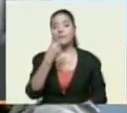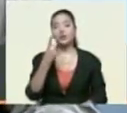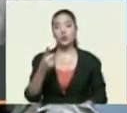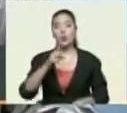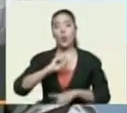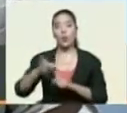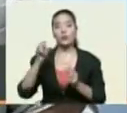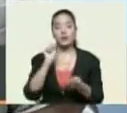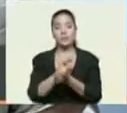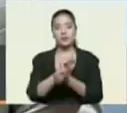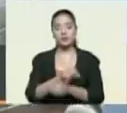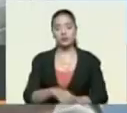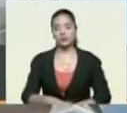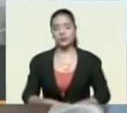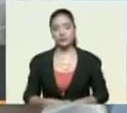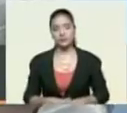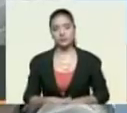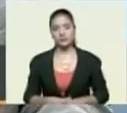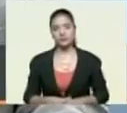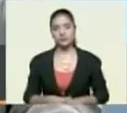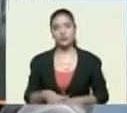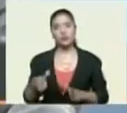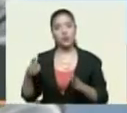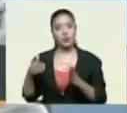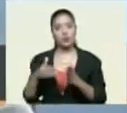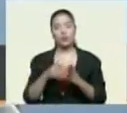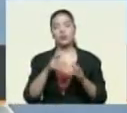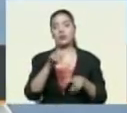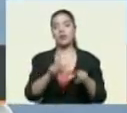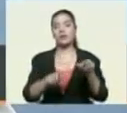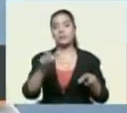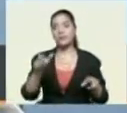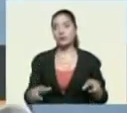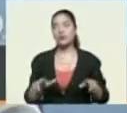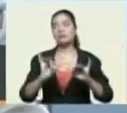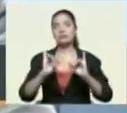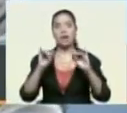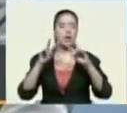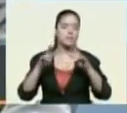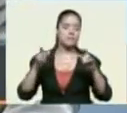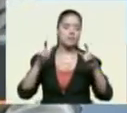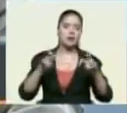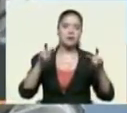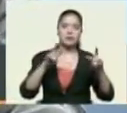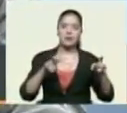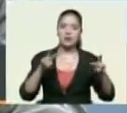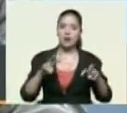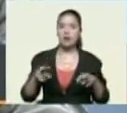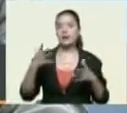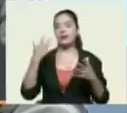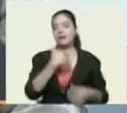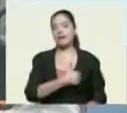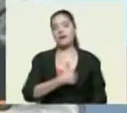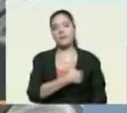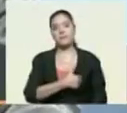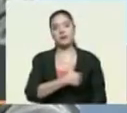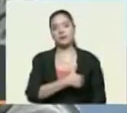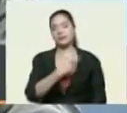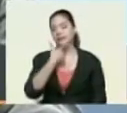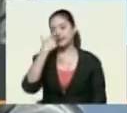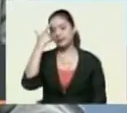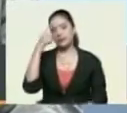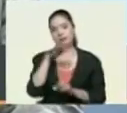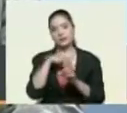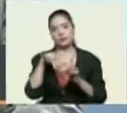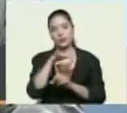órdenes de aprehensión contra de personas que están siendo investigadas por estos lamentables y bochornosos